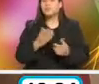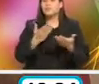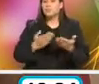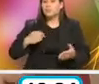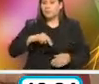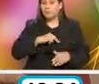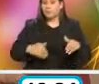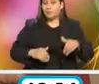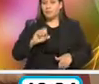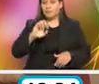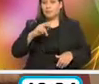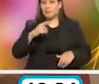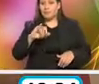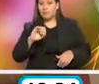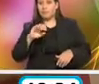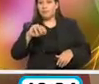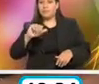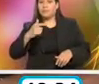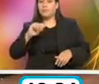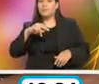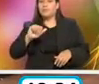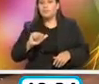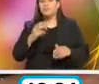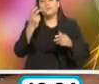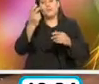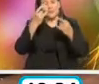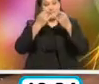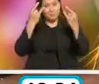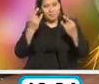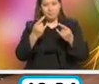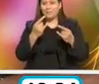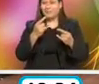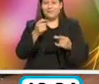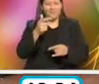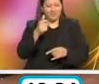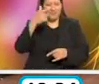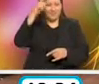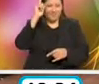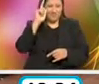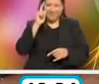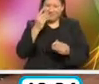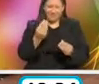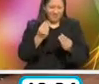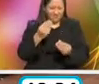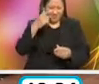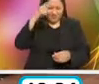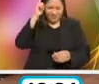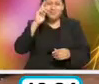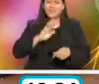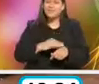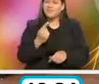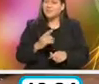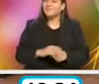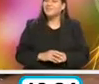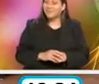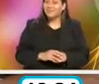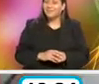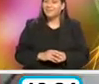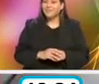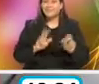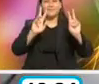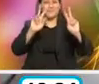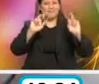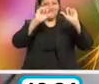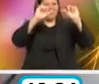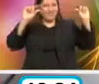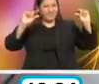estamos en el Teatro Sergio Magaña. Y es una historia que, bueno, es muy loca. Es muy loca. A ver, porque sí, igual, desde el título